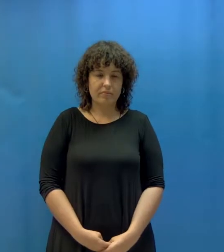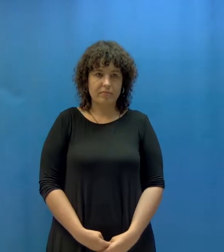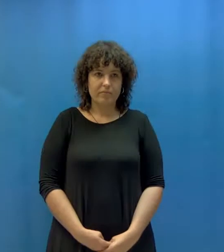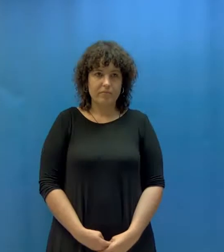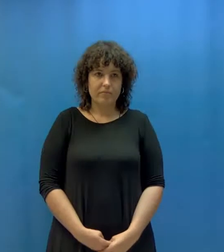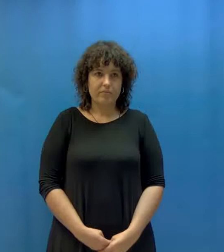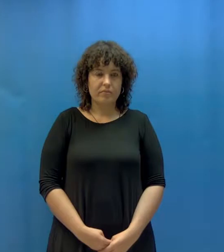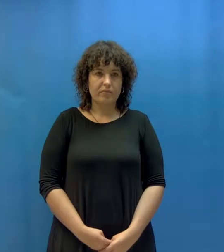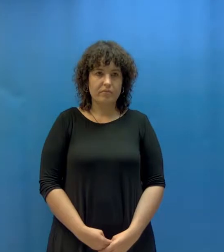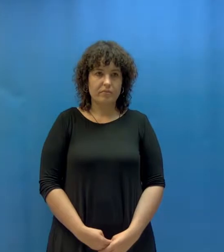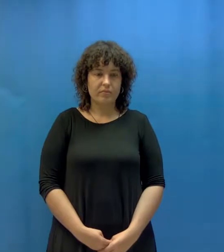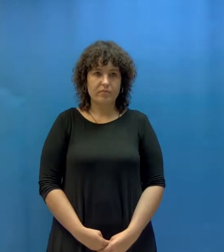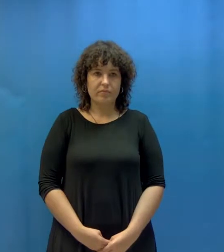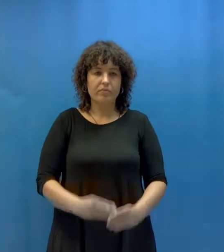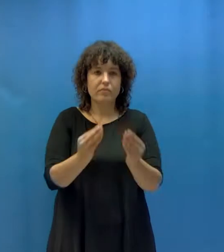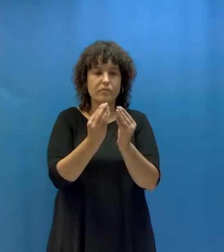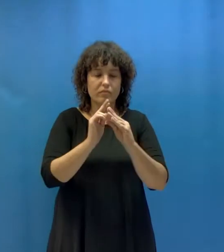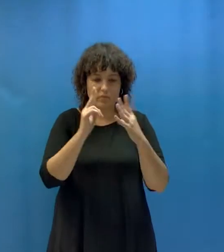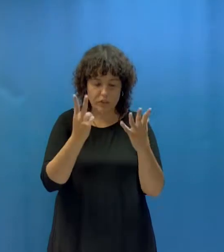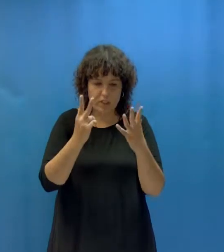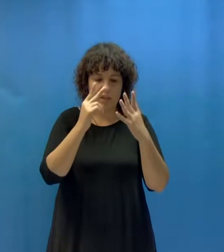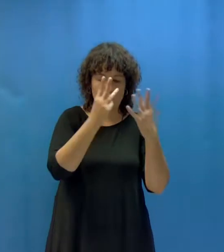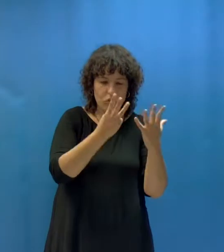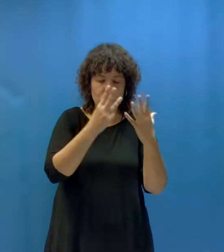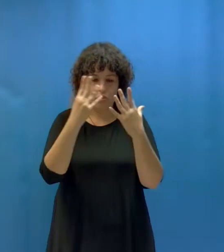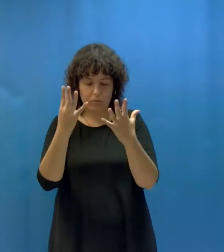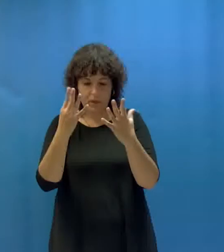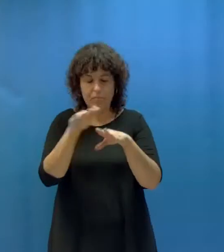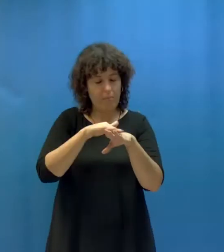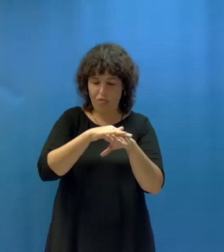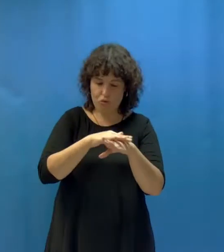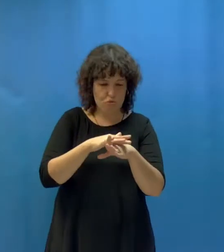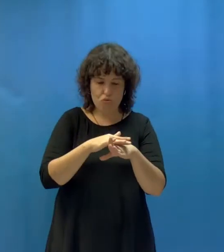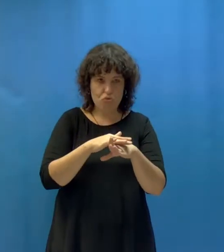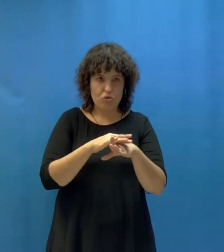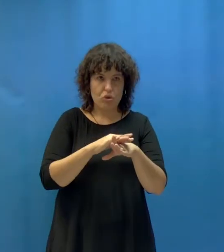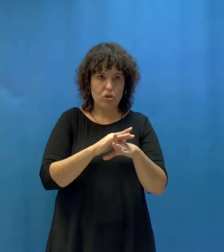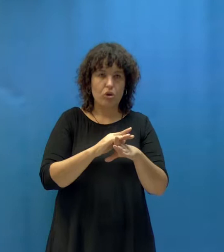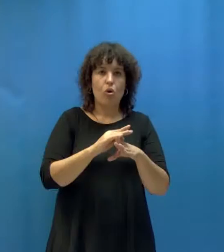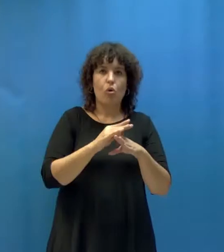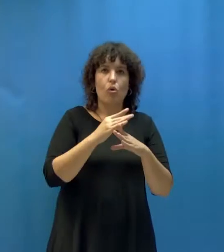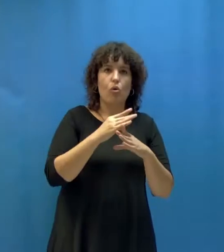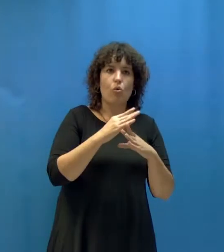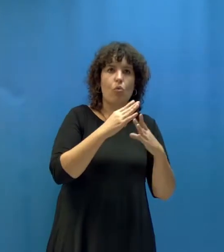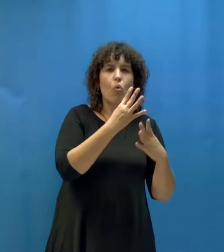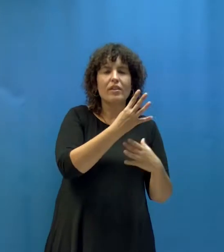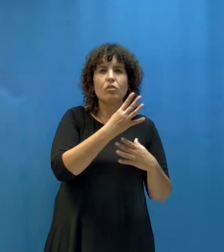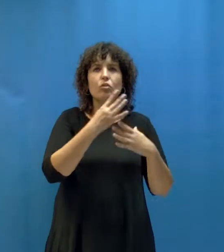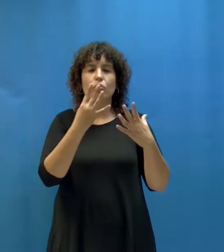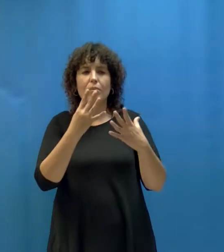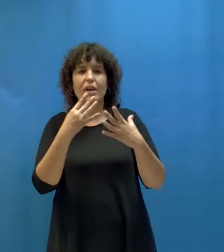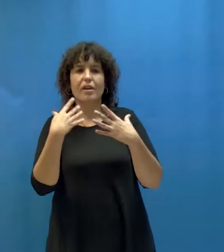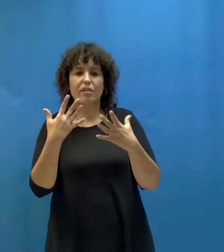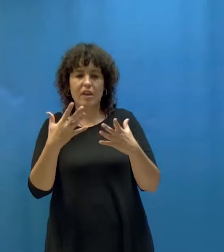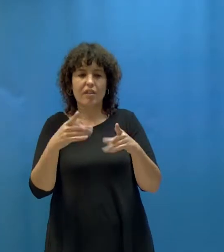El número 7, 8 y 9, no, perdón, sí, son 4, 9 y 10, son expedientes de reconocimiento